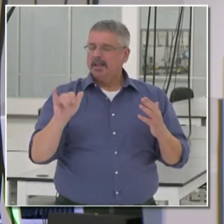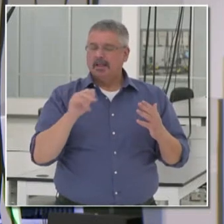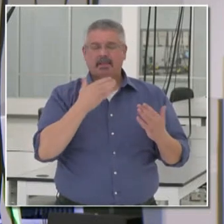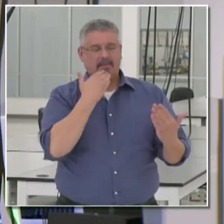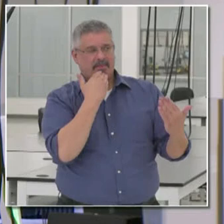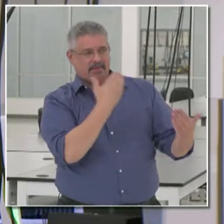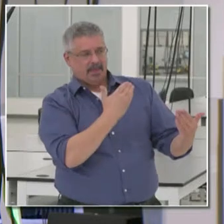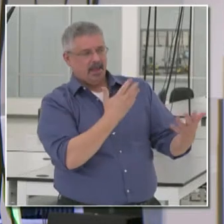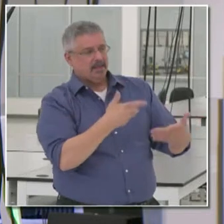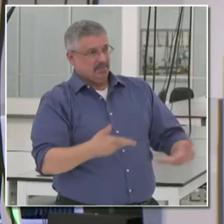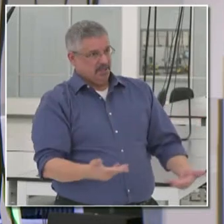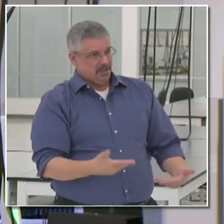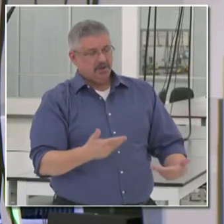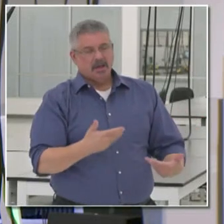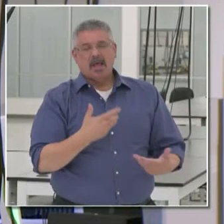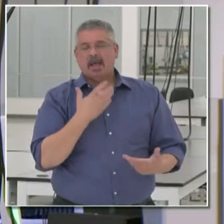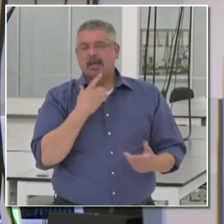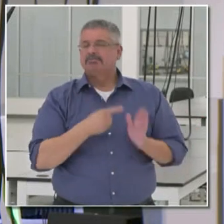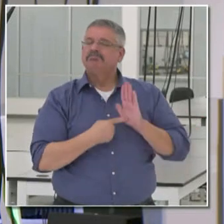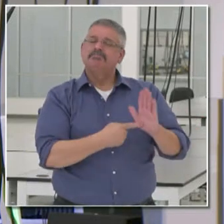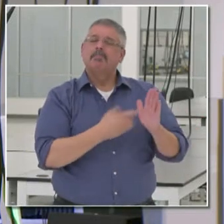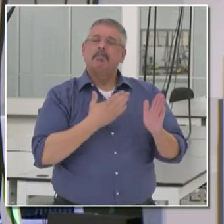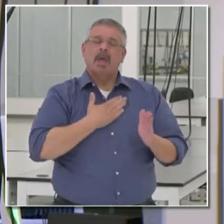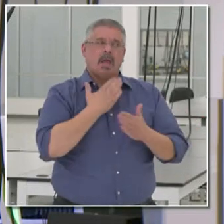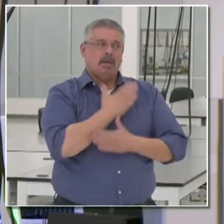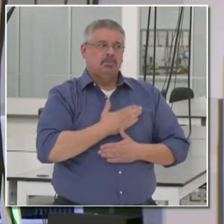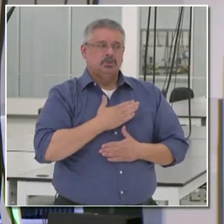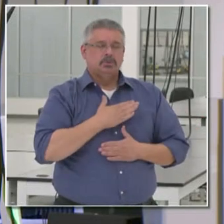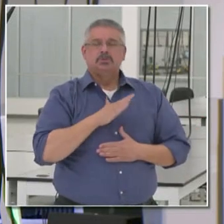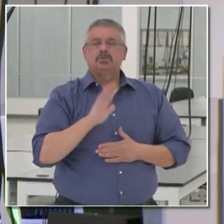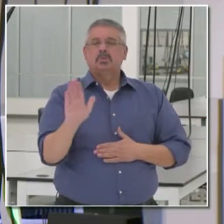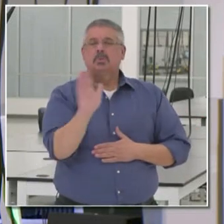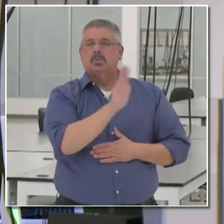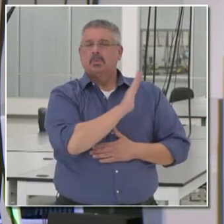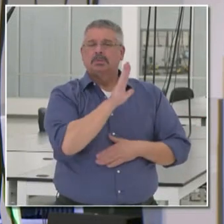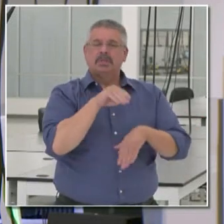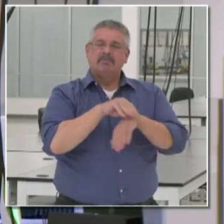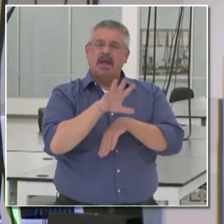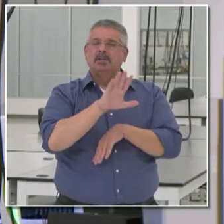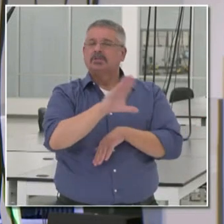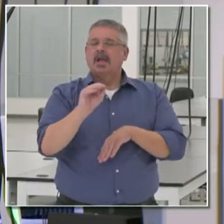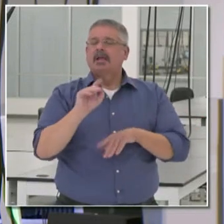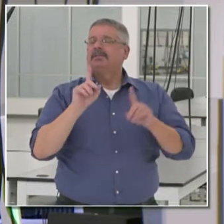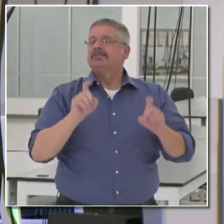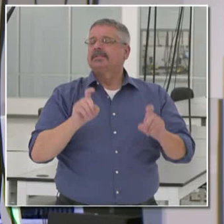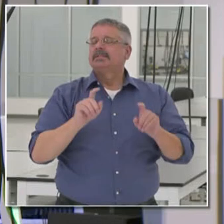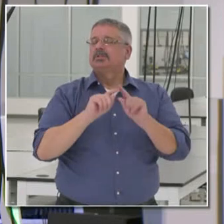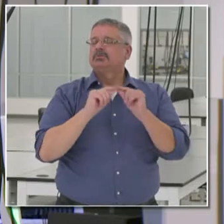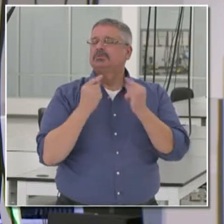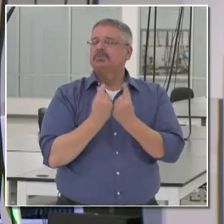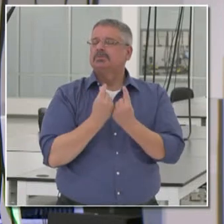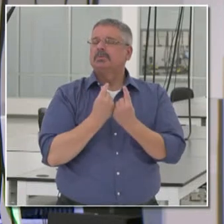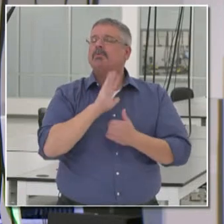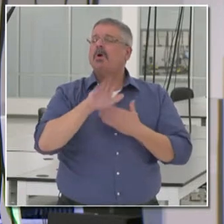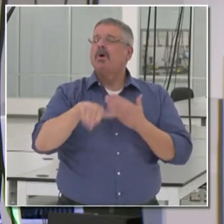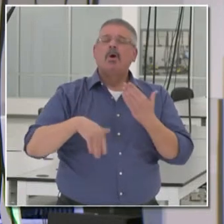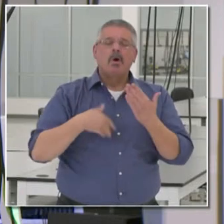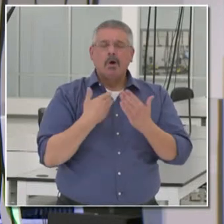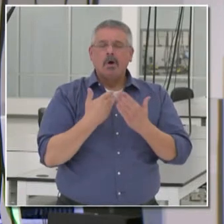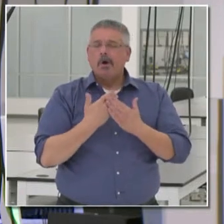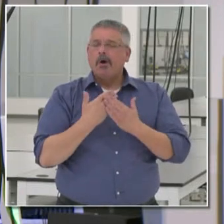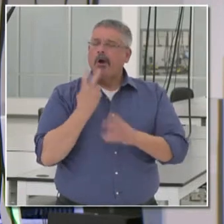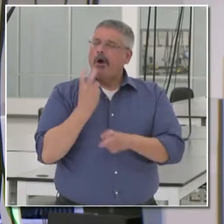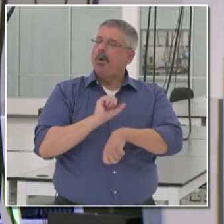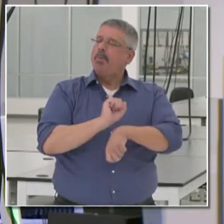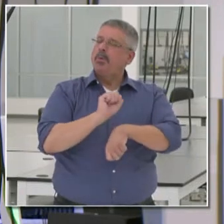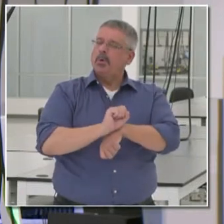doctor galli para que hablen públicamente y quiero expresarle mi agradecimiento por su esfuerzo y por